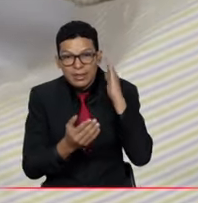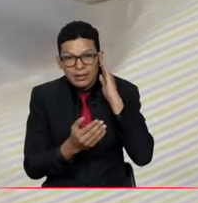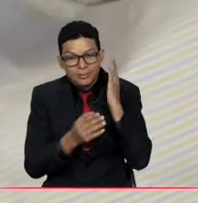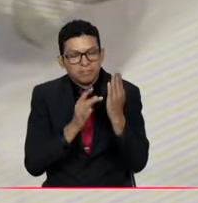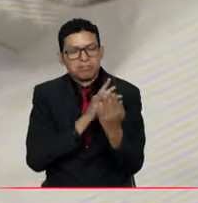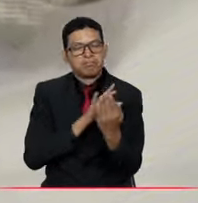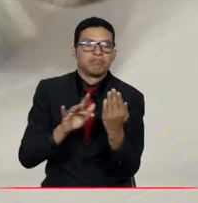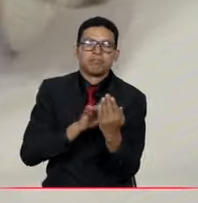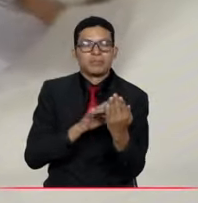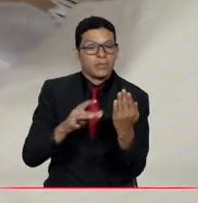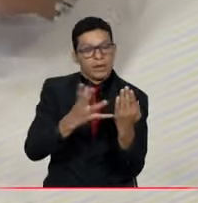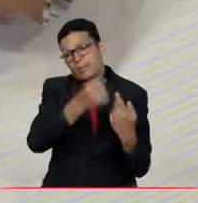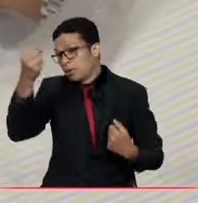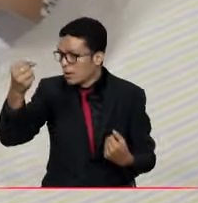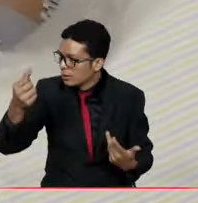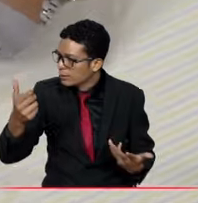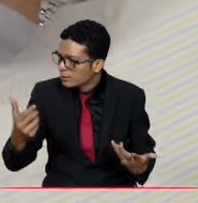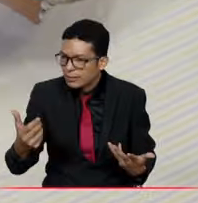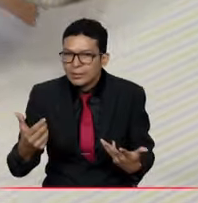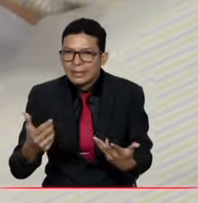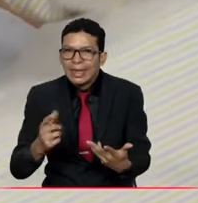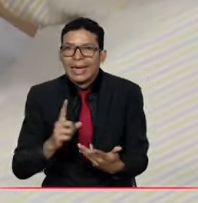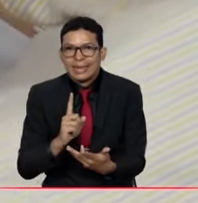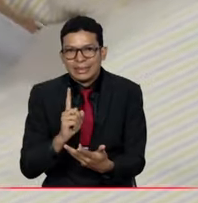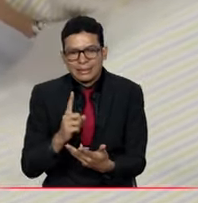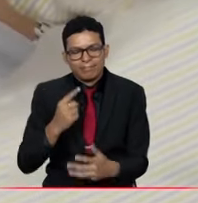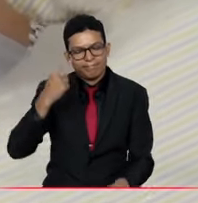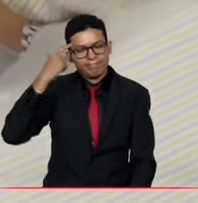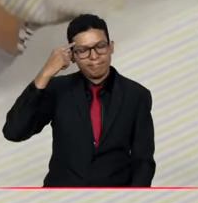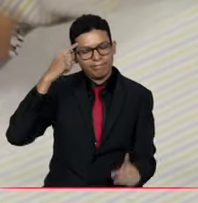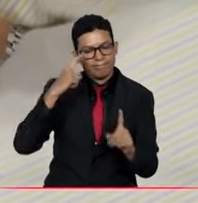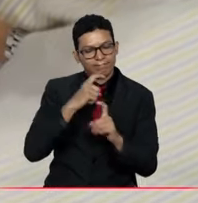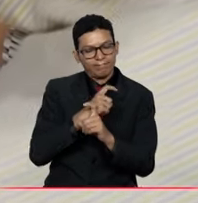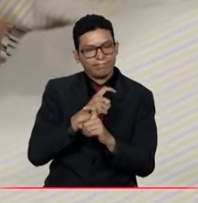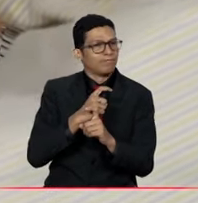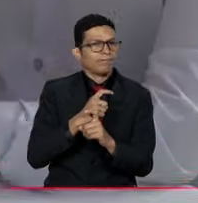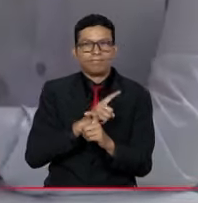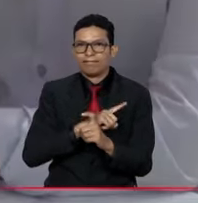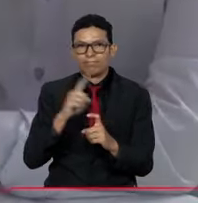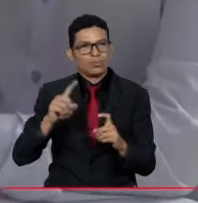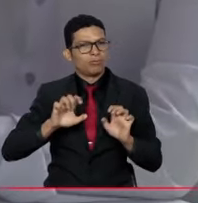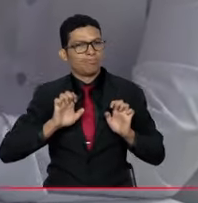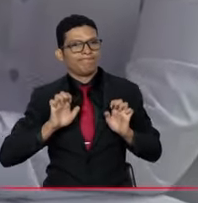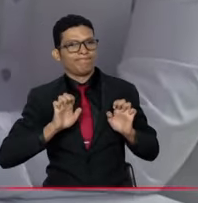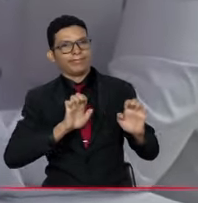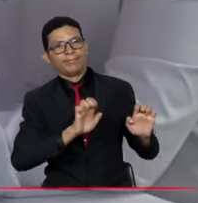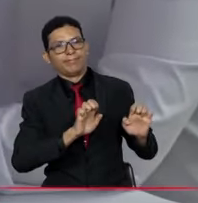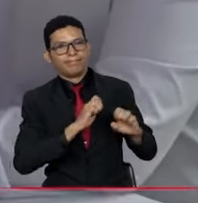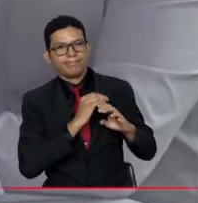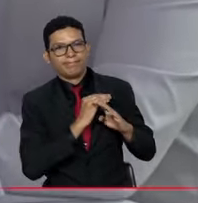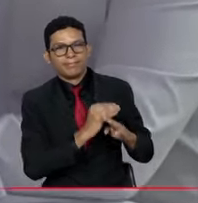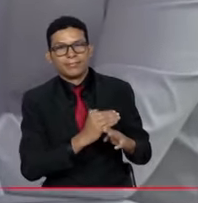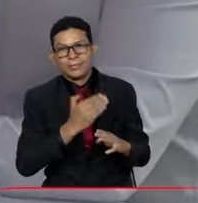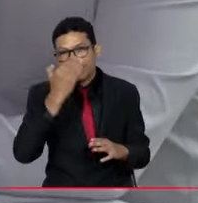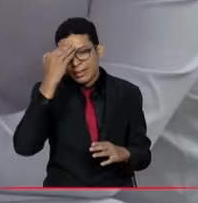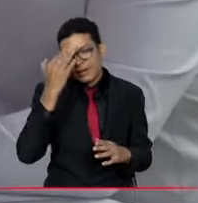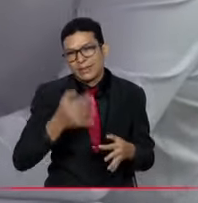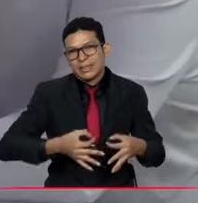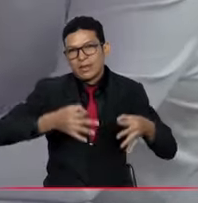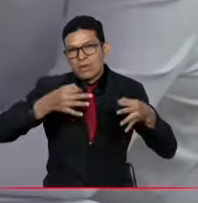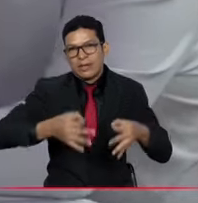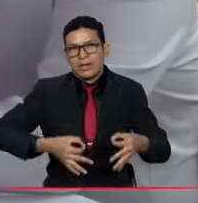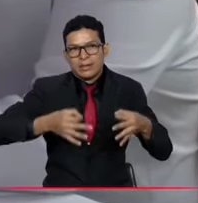celulares, entonces dio la medida para que desde este momento hagamos una contención y evitar de que de pronto el tema de